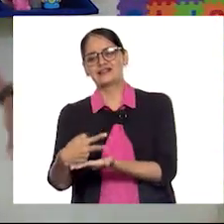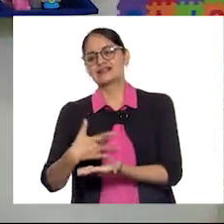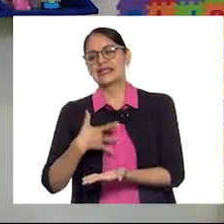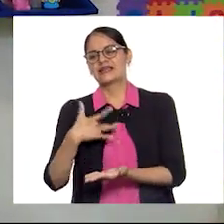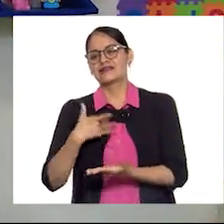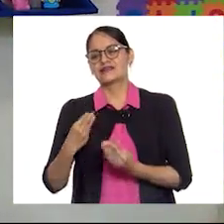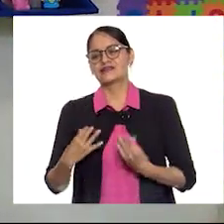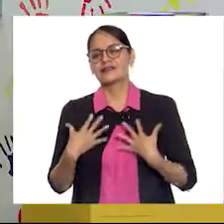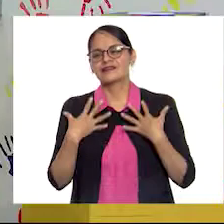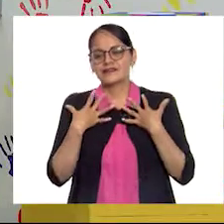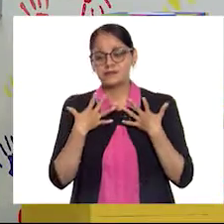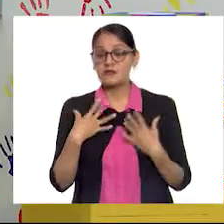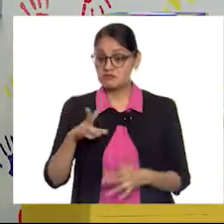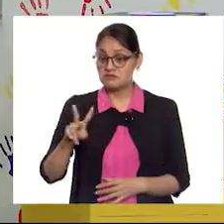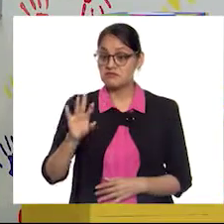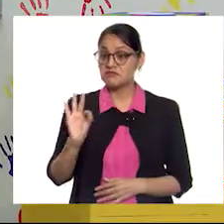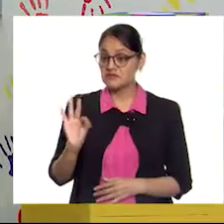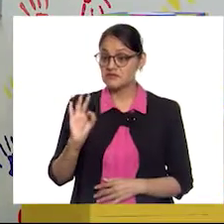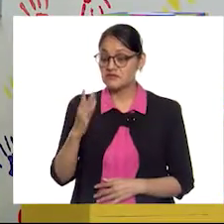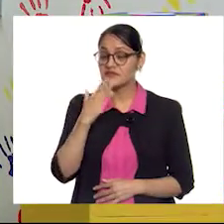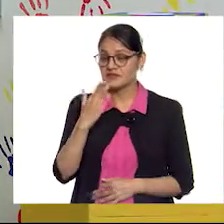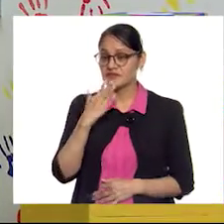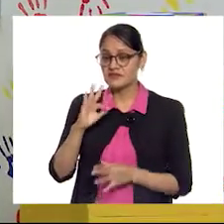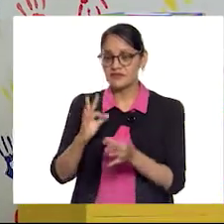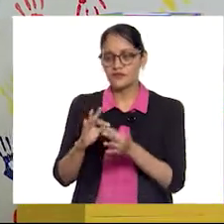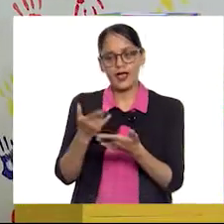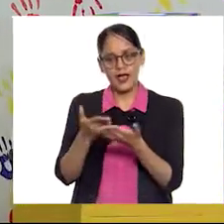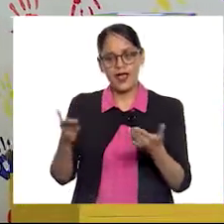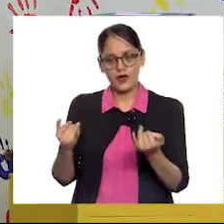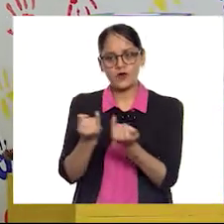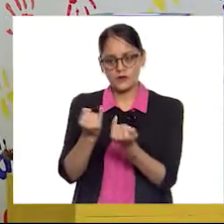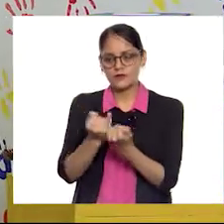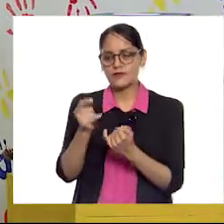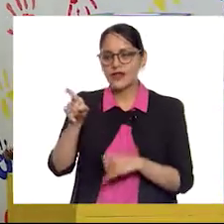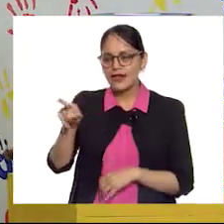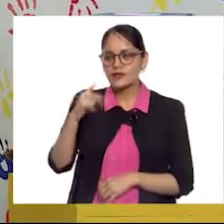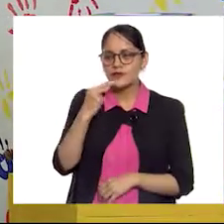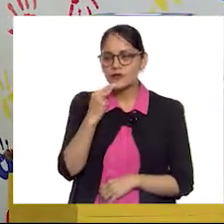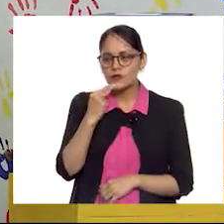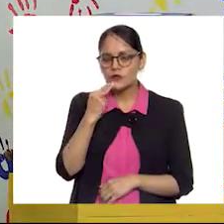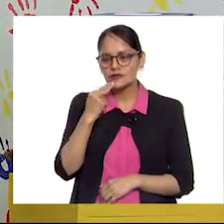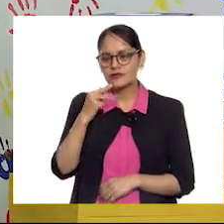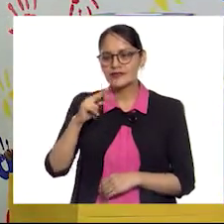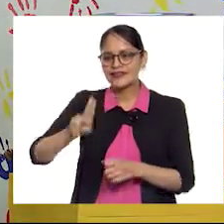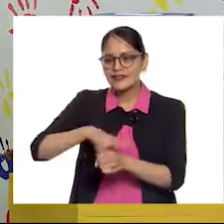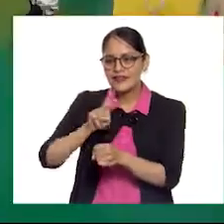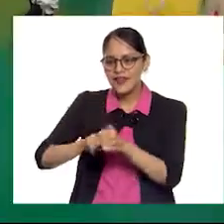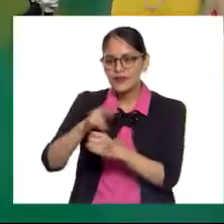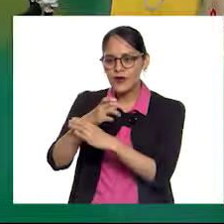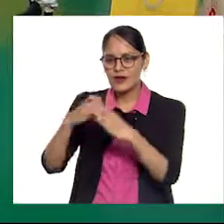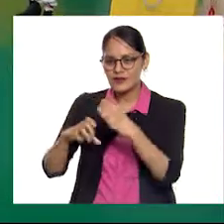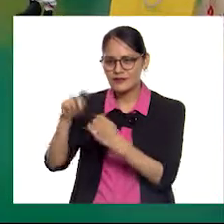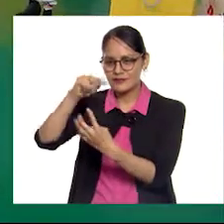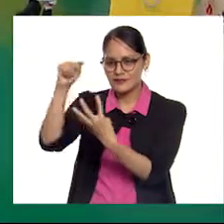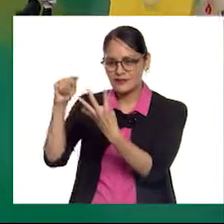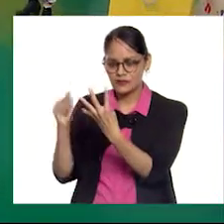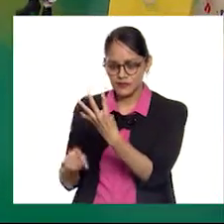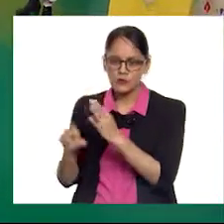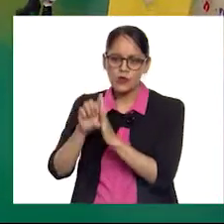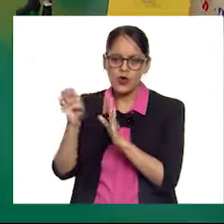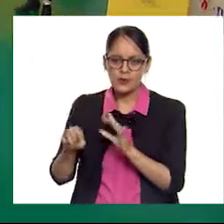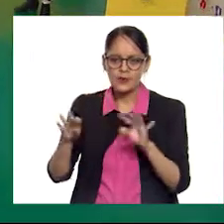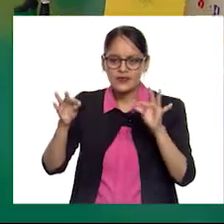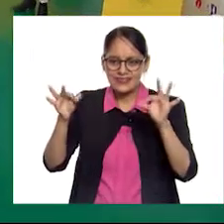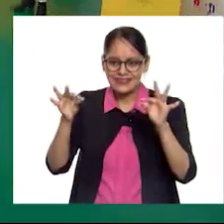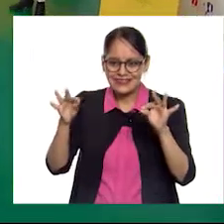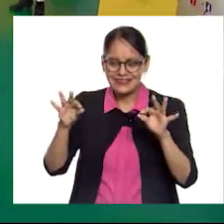tierra. Ah, muy bien, excelente. Bueno, pues ahorita también vimos que utilizan elementos de la naturaleza y elementos también como las telas,